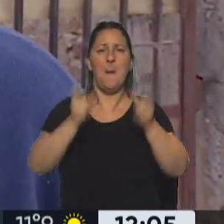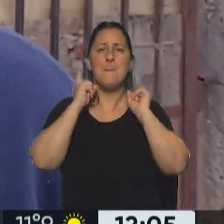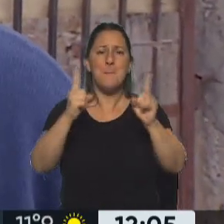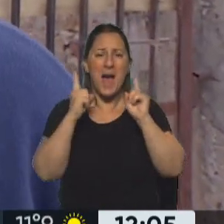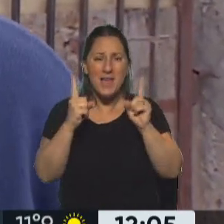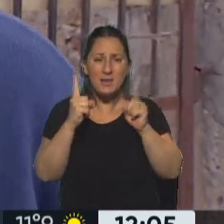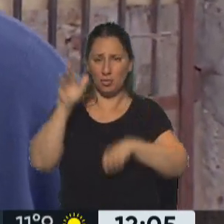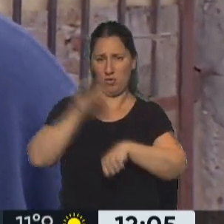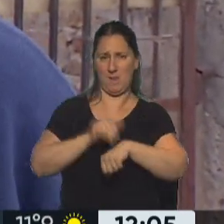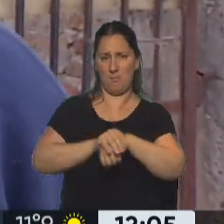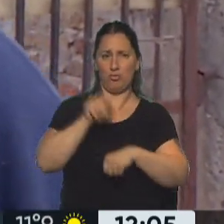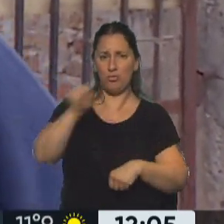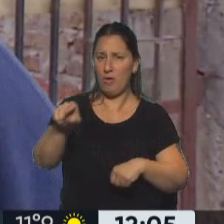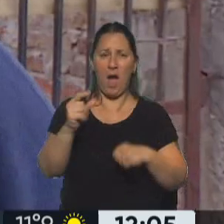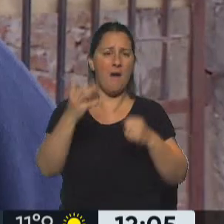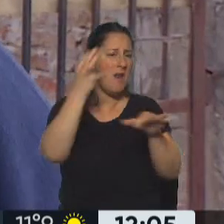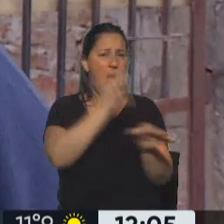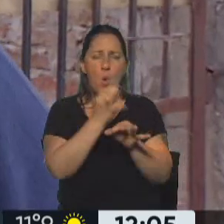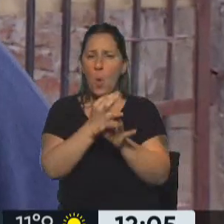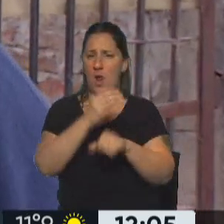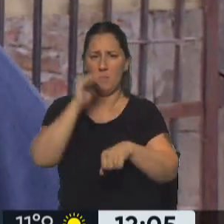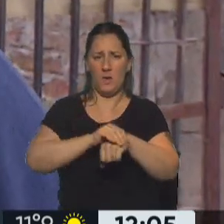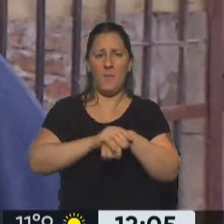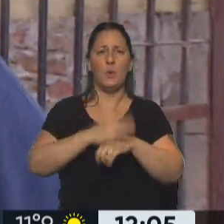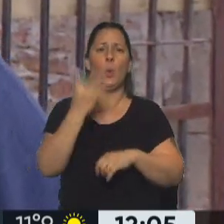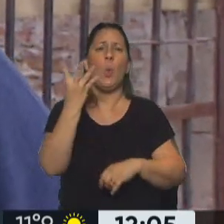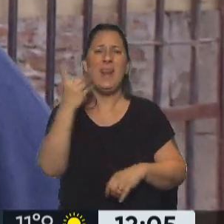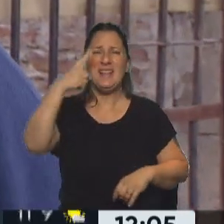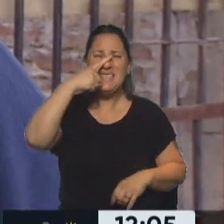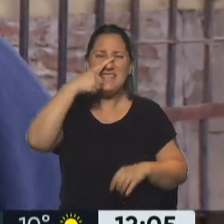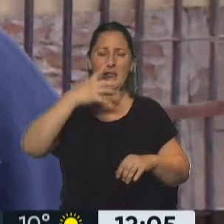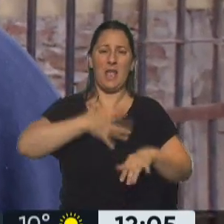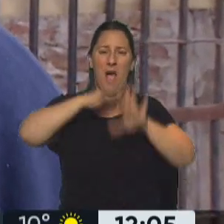que... Y el sistema escolar. 47 chicos.